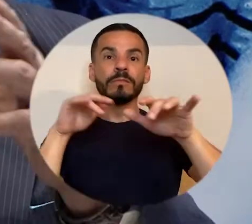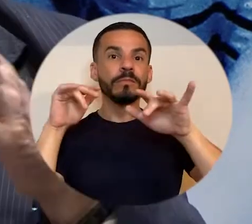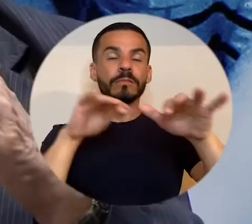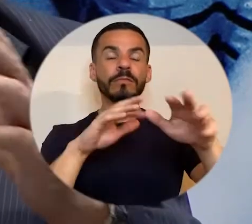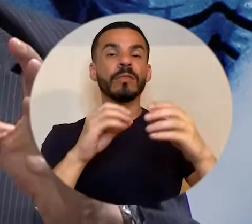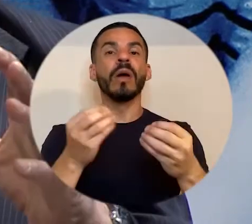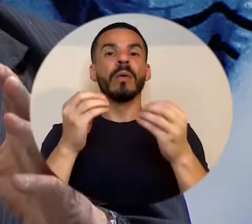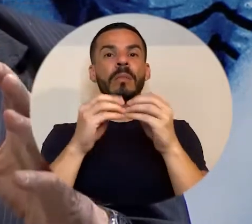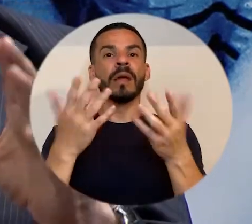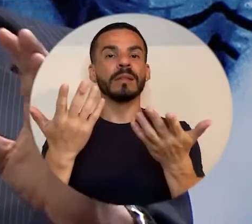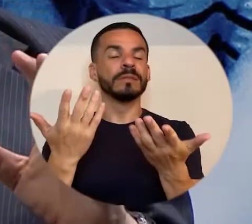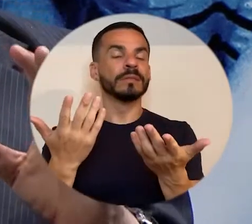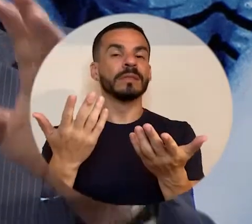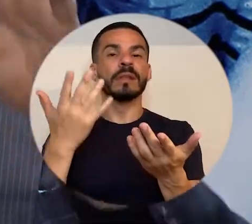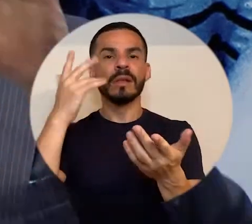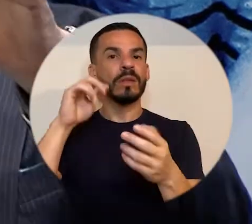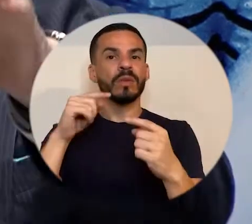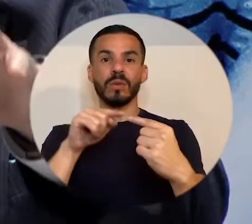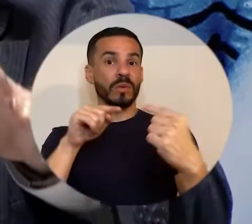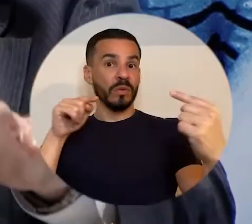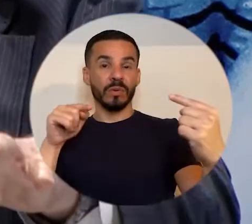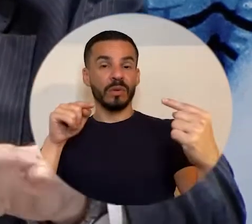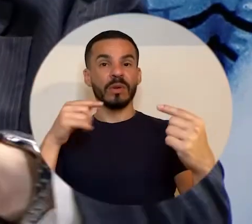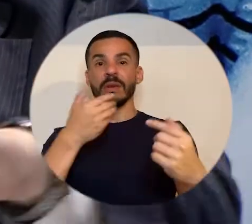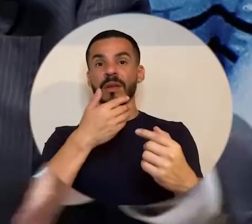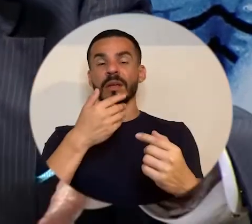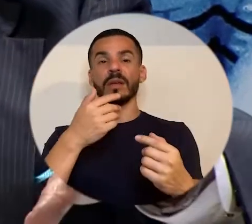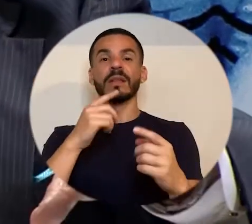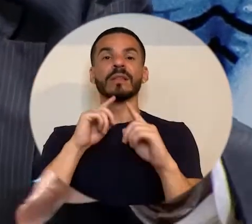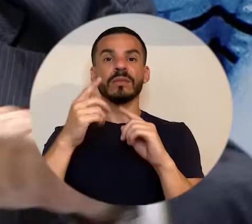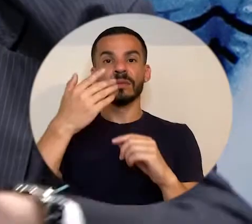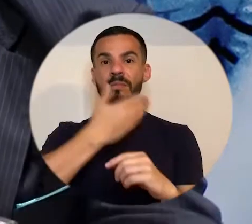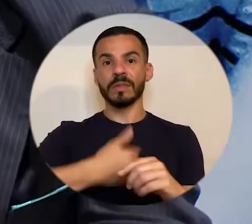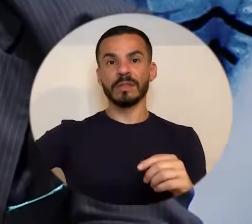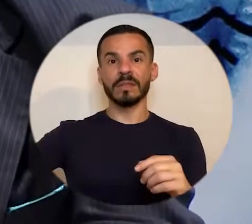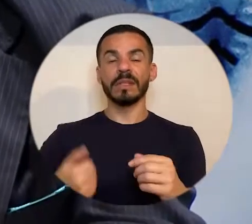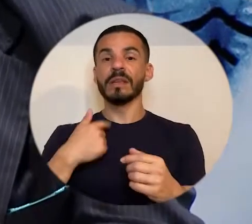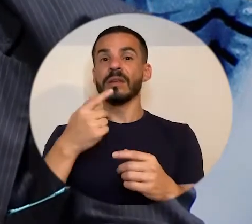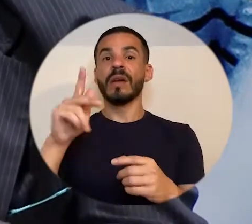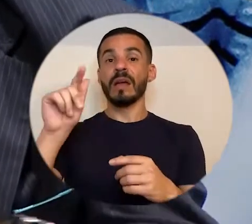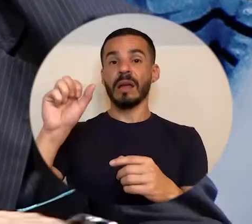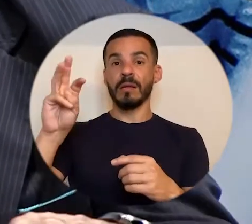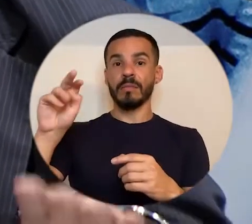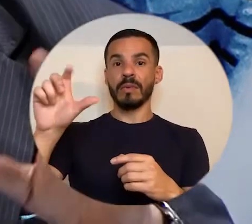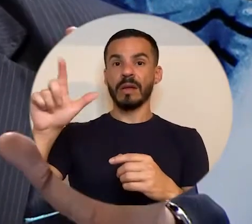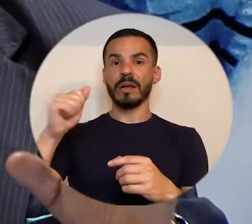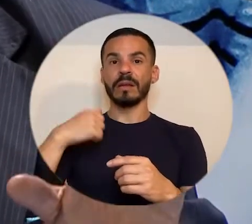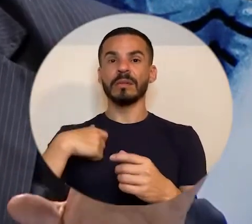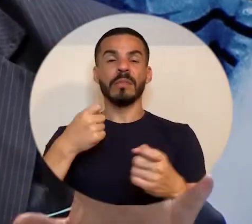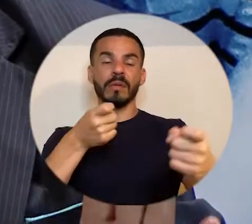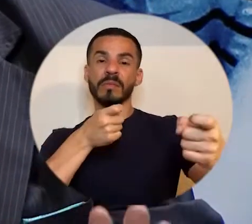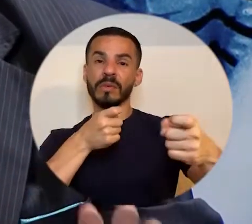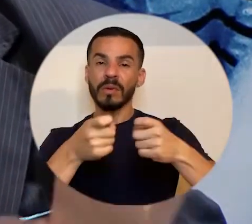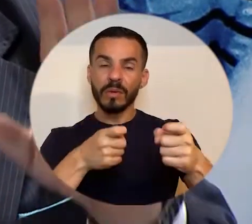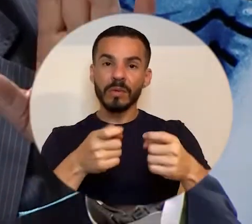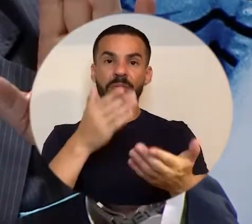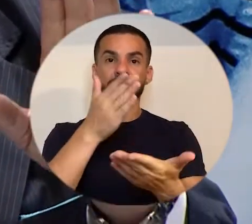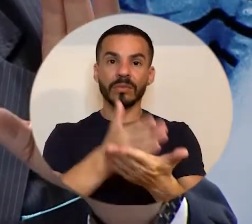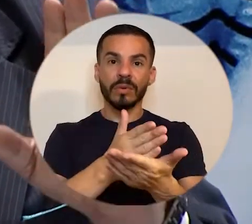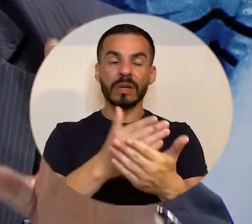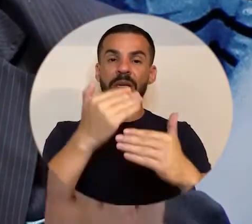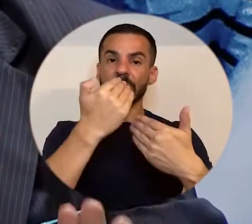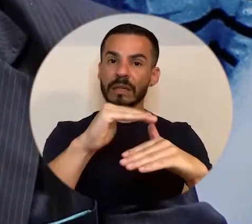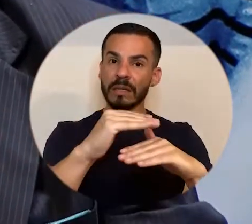los flujos migratorios se convirtieron. Por eso no se contradijo el discurso del presidente, salió la posición de Kamala. Vamos a hacer